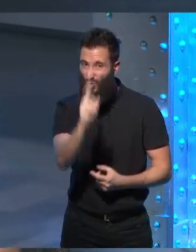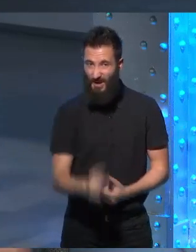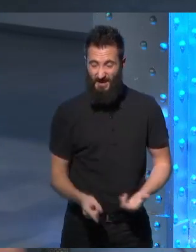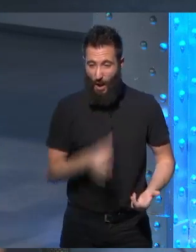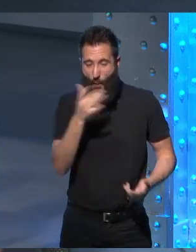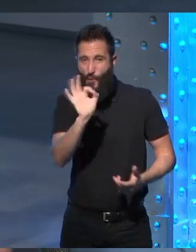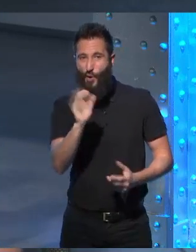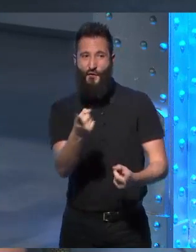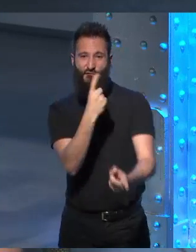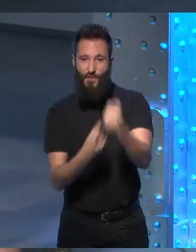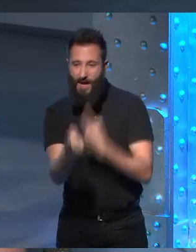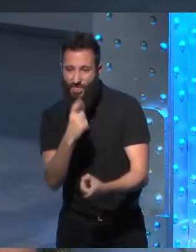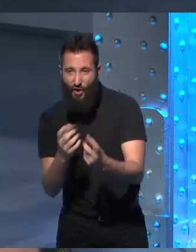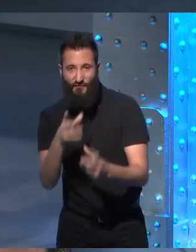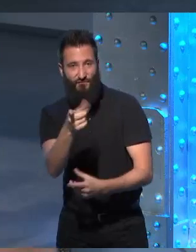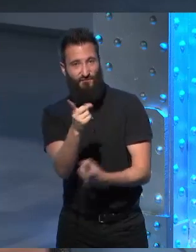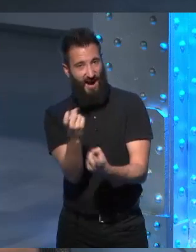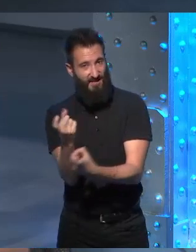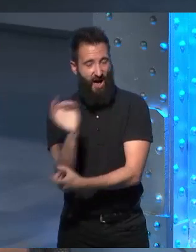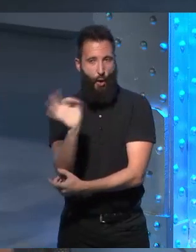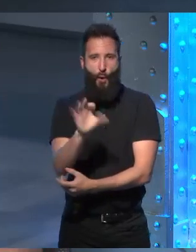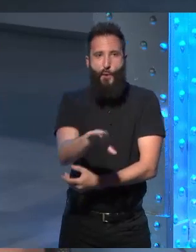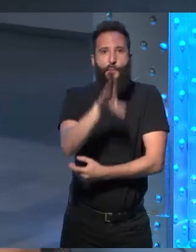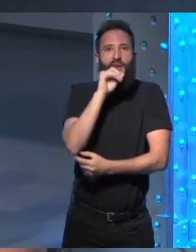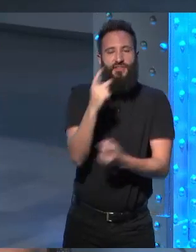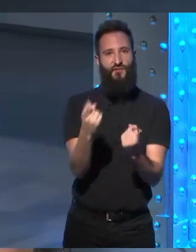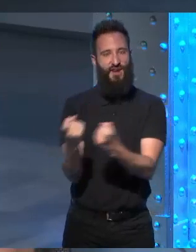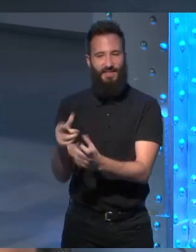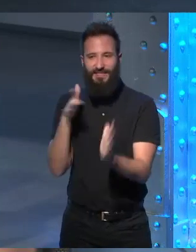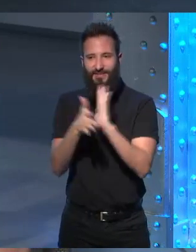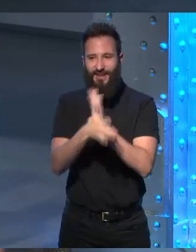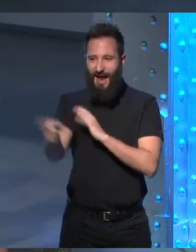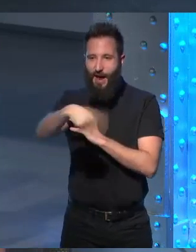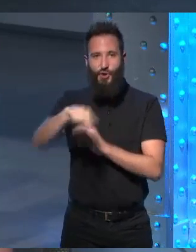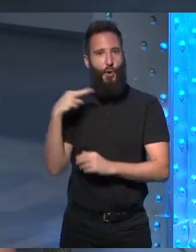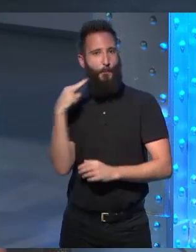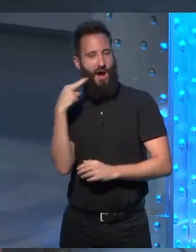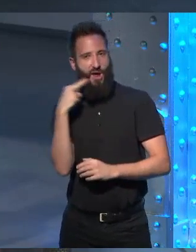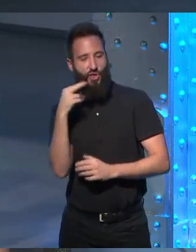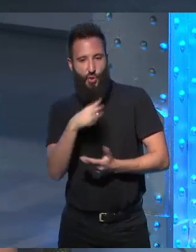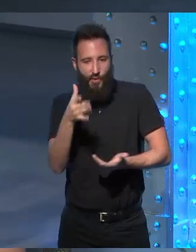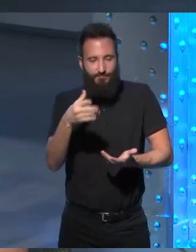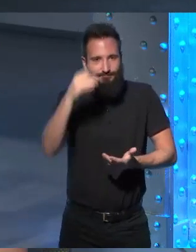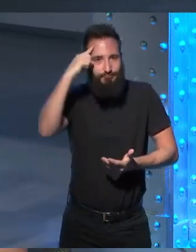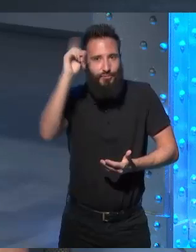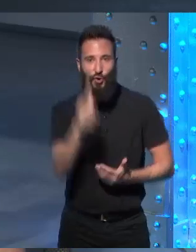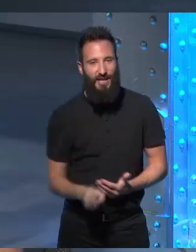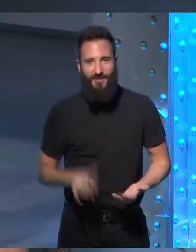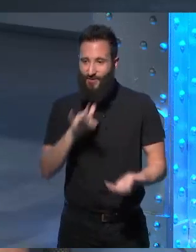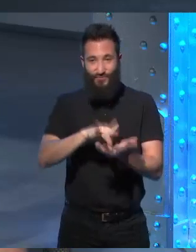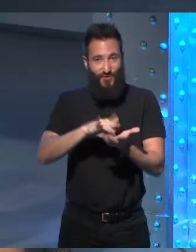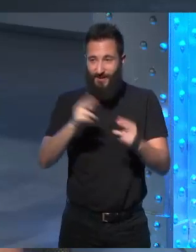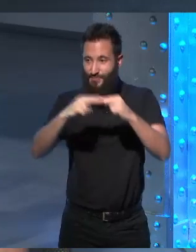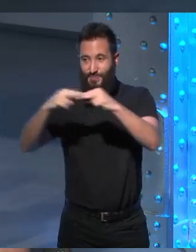o por falta de entendimiento está como más acojonada, o sea, tiene más, o sea, el miedo, el desconocimiento y tal va todo de la mano.